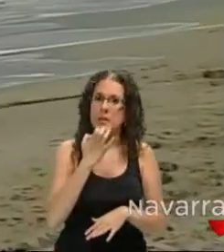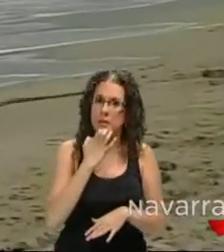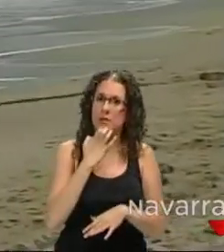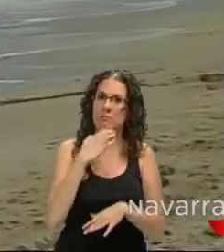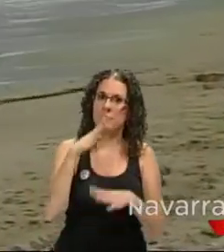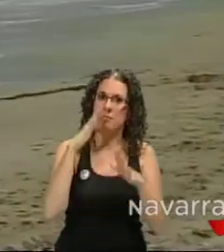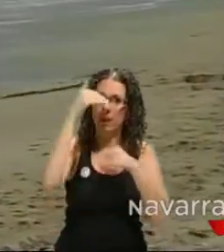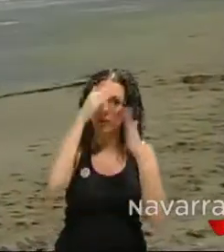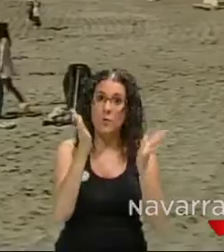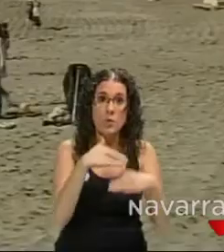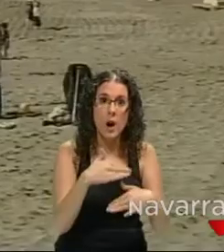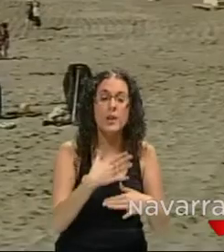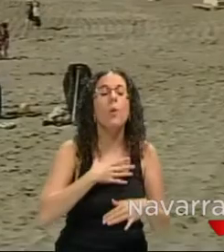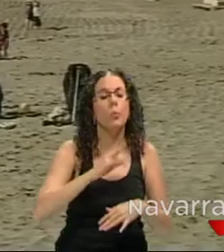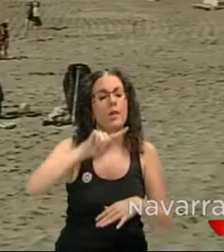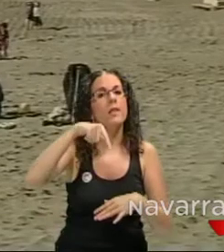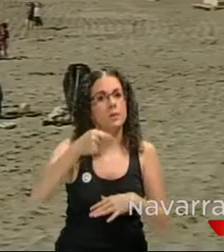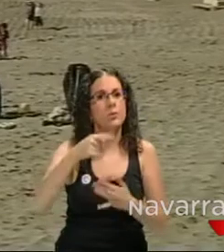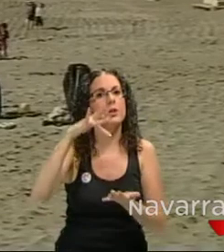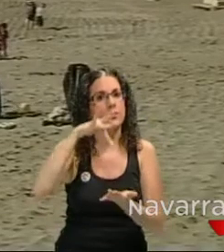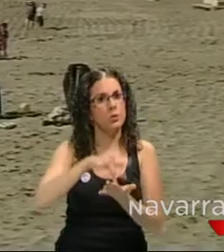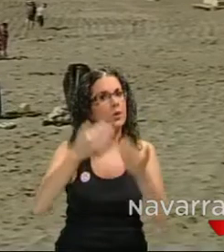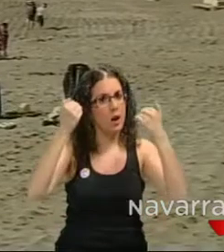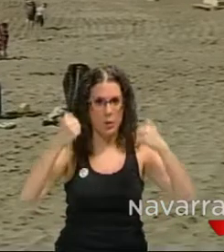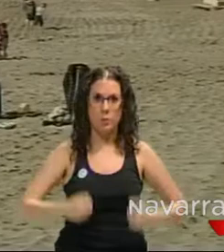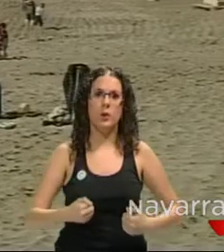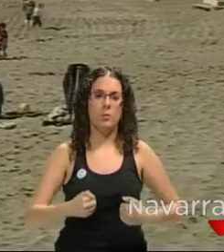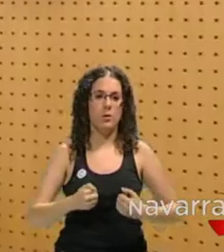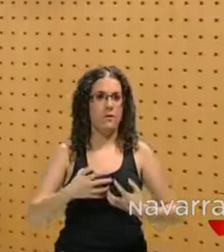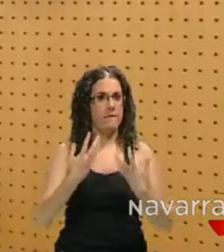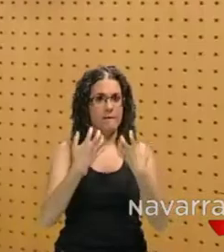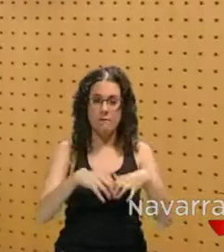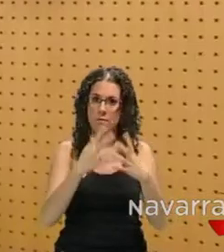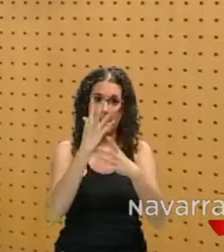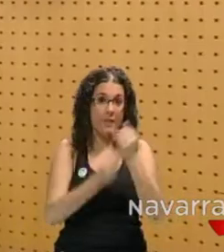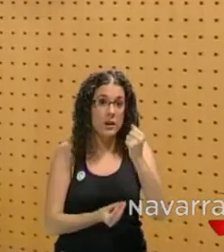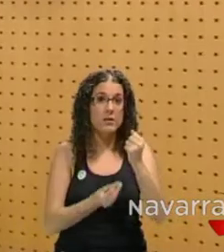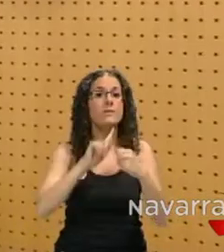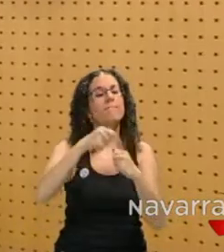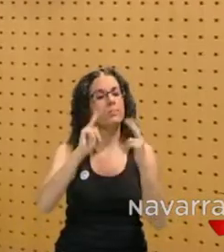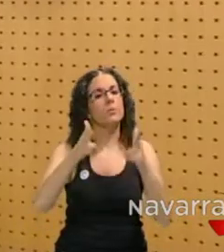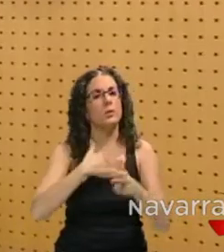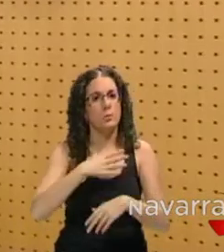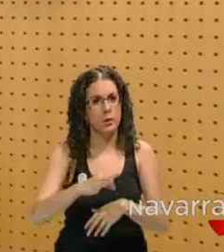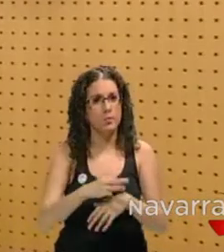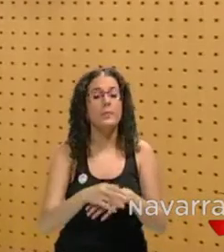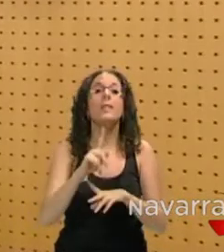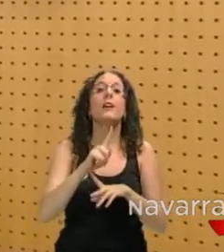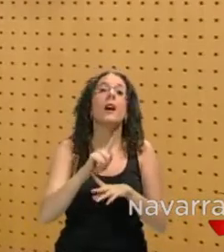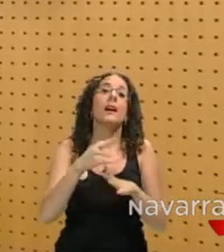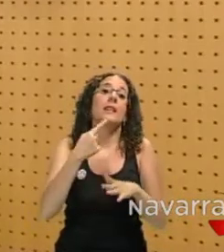grave fallo multiorgánico y a la muerte. El golpe de calor es cuando los mecanismos que tiene el cuerpo para regular el tema de la temperatura